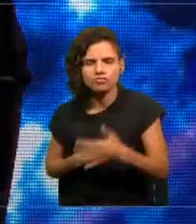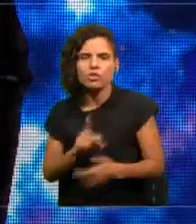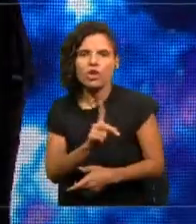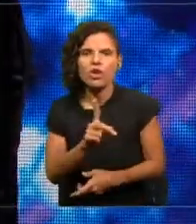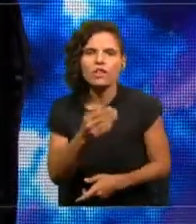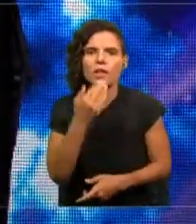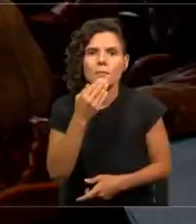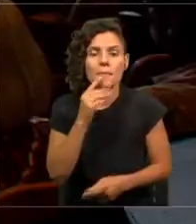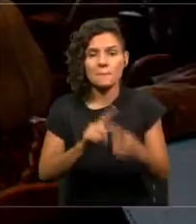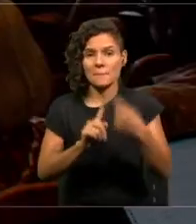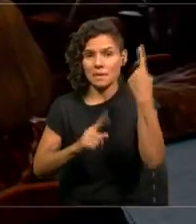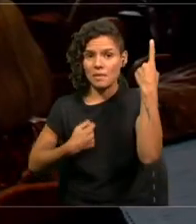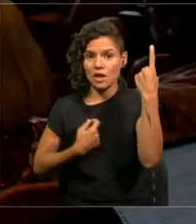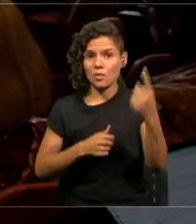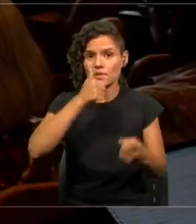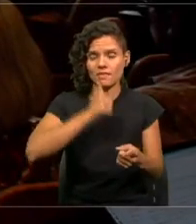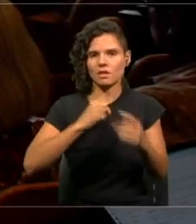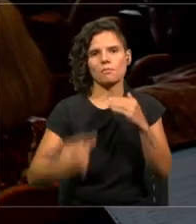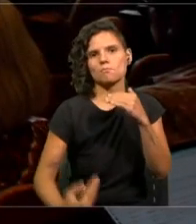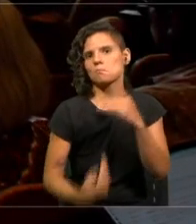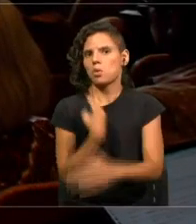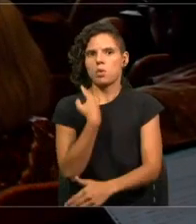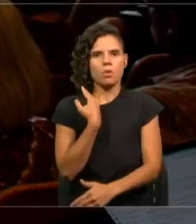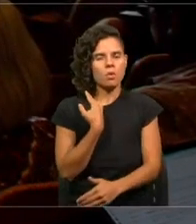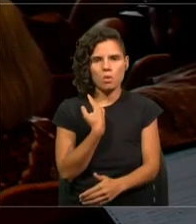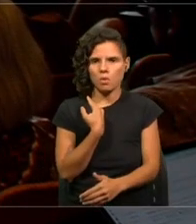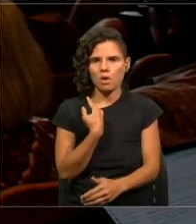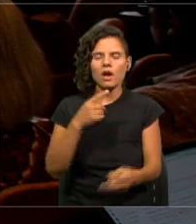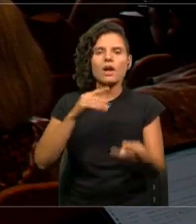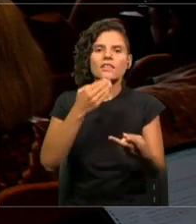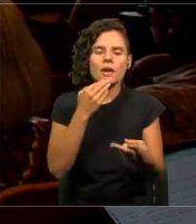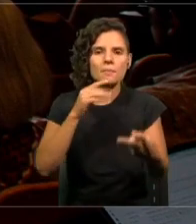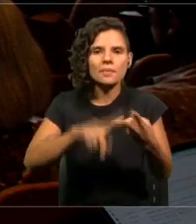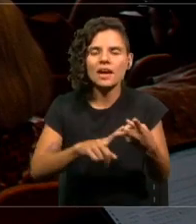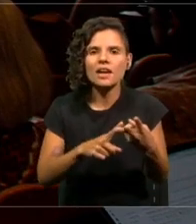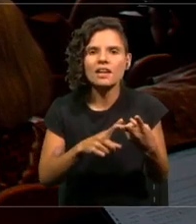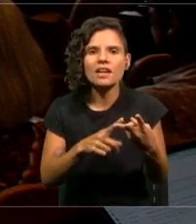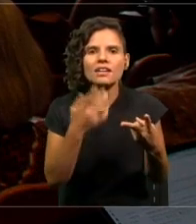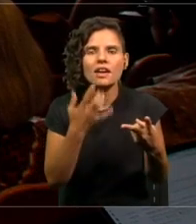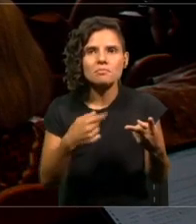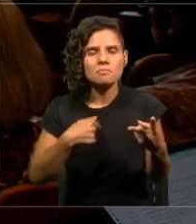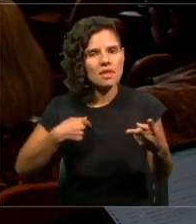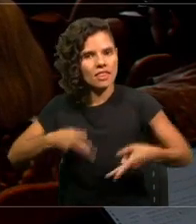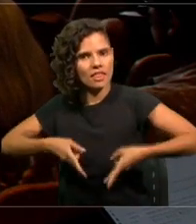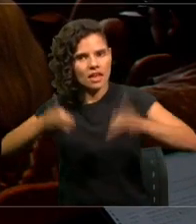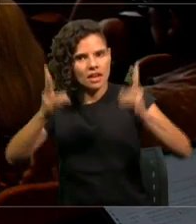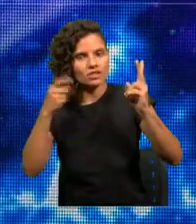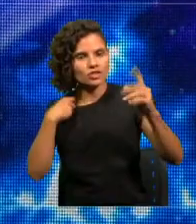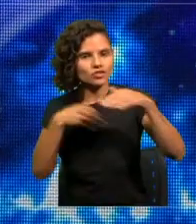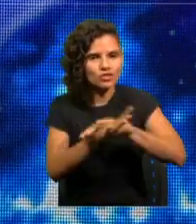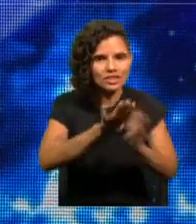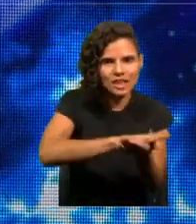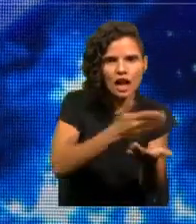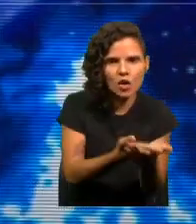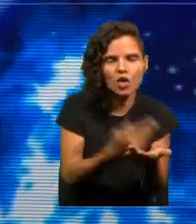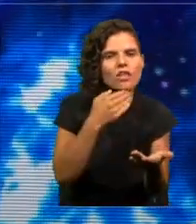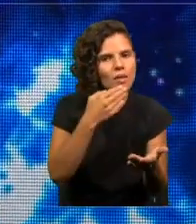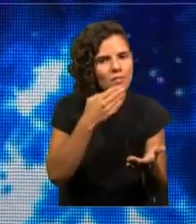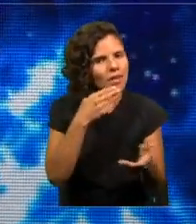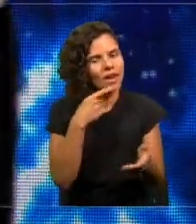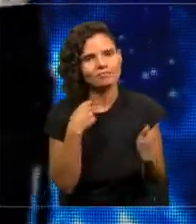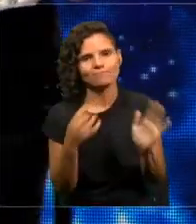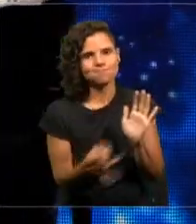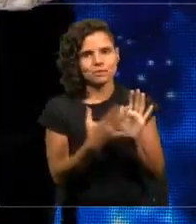de todos nosotros sino que también vuelven haría nuestro nuestro derecho al acceso a la salud y eso